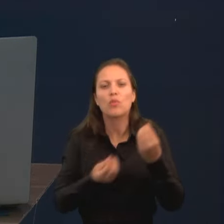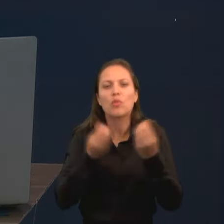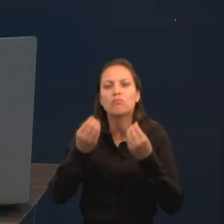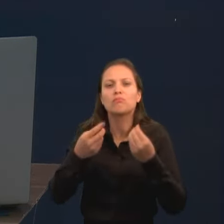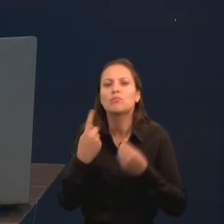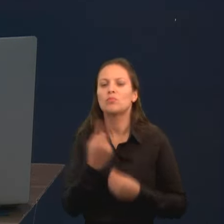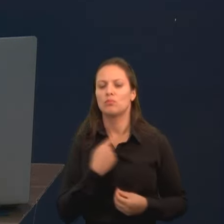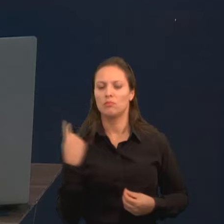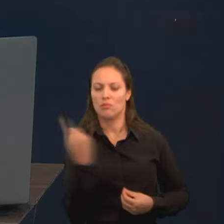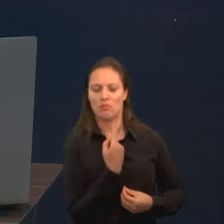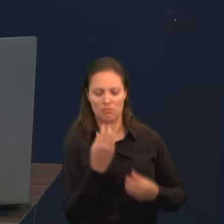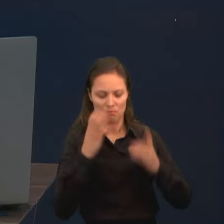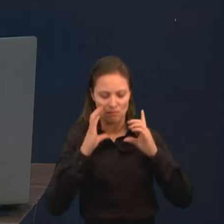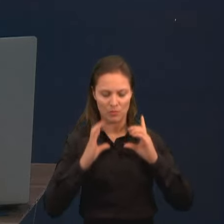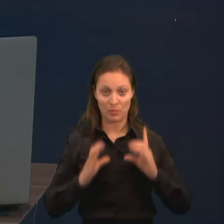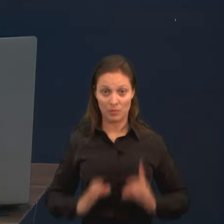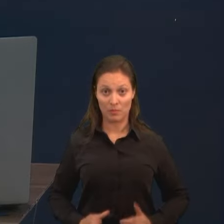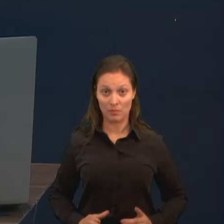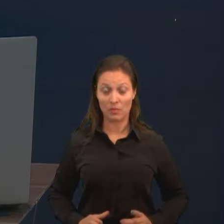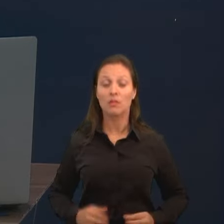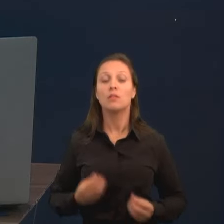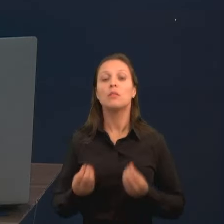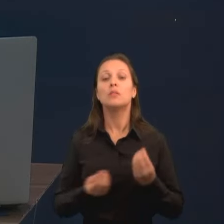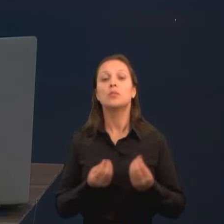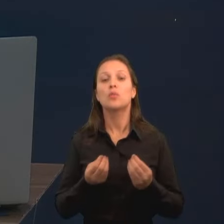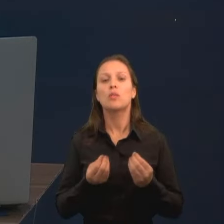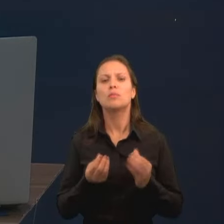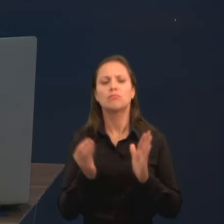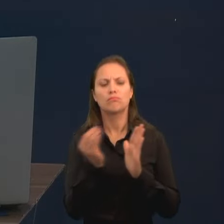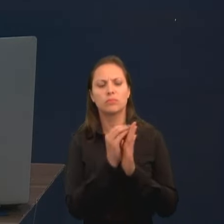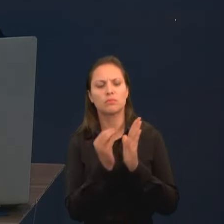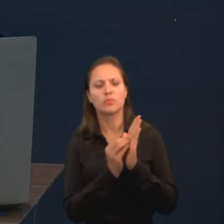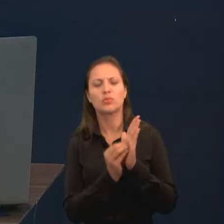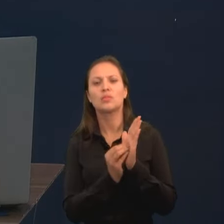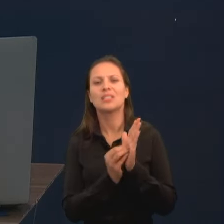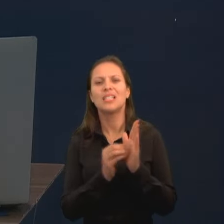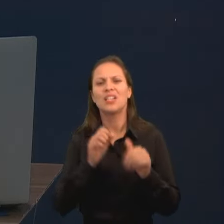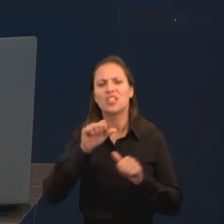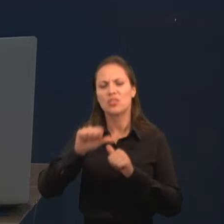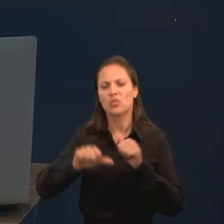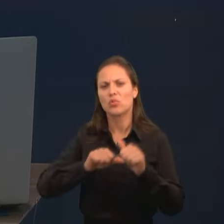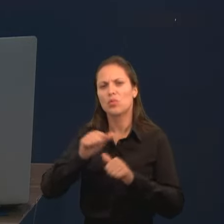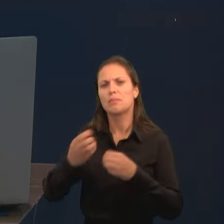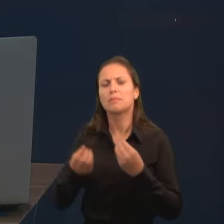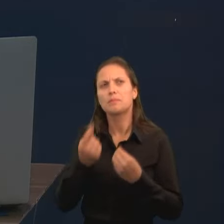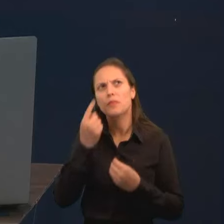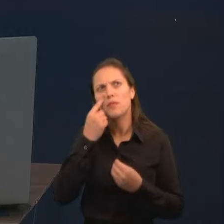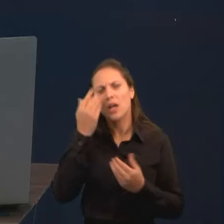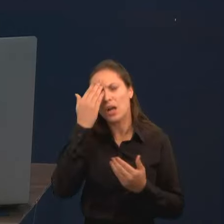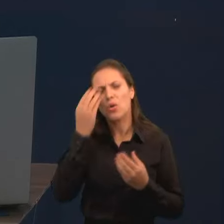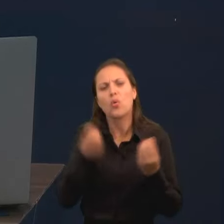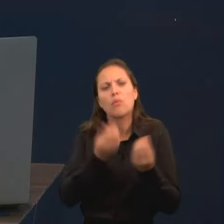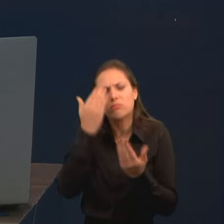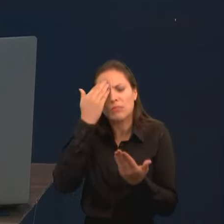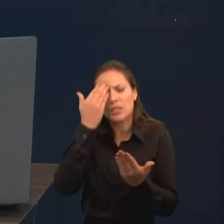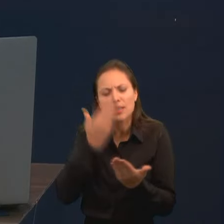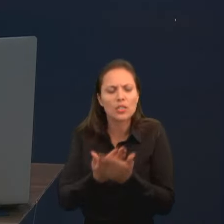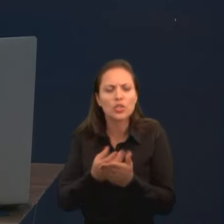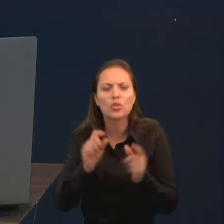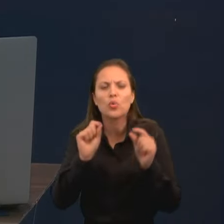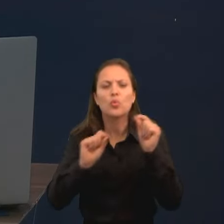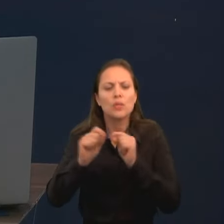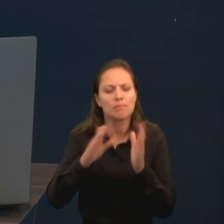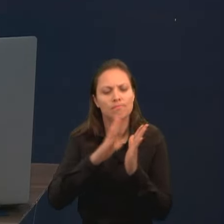hacemos en Internet, y vuelve posible que esos datos se conviertan en análisis